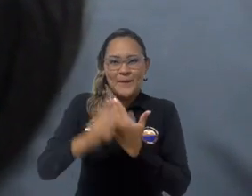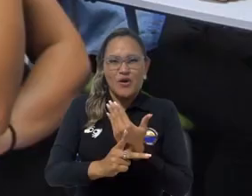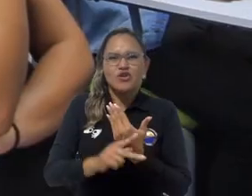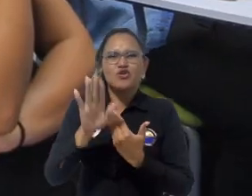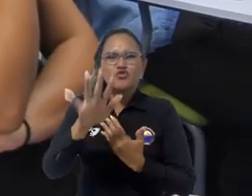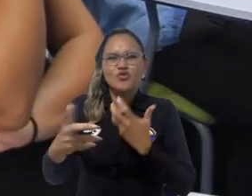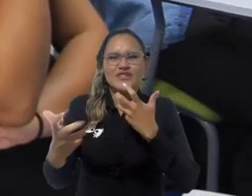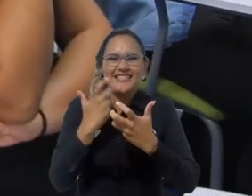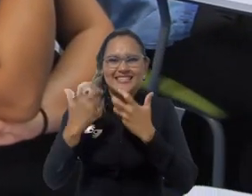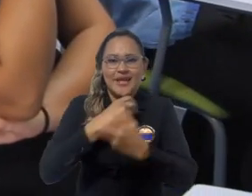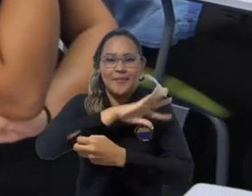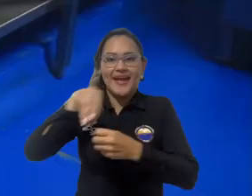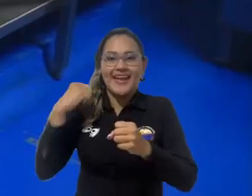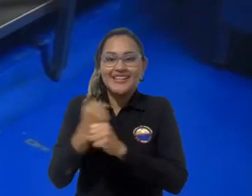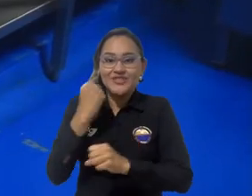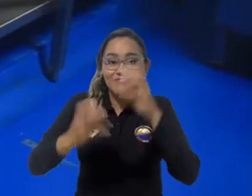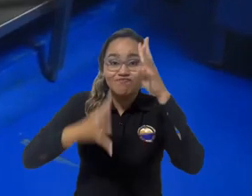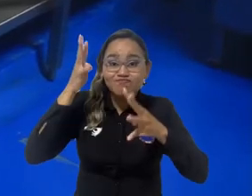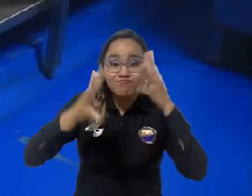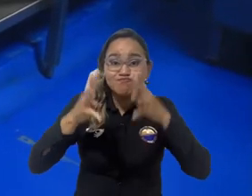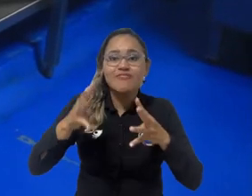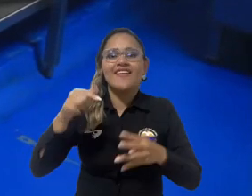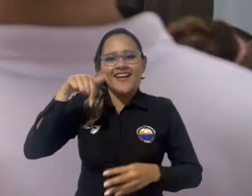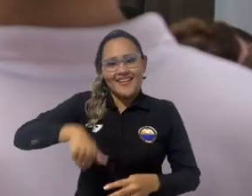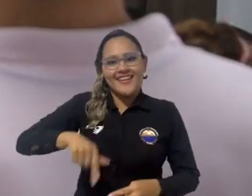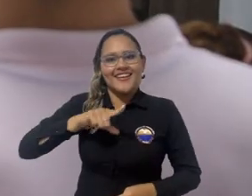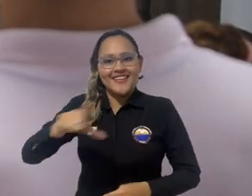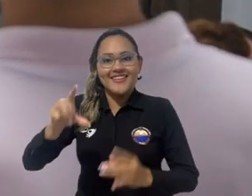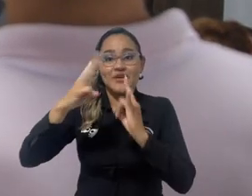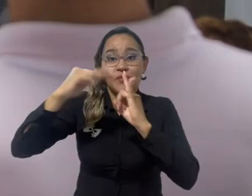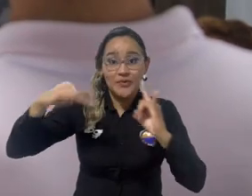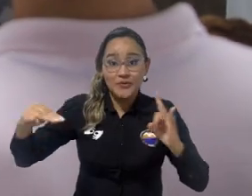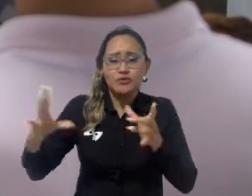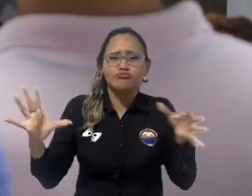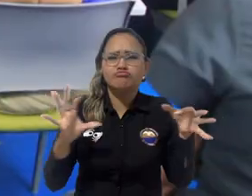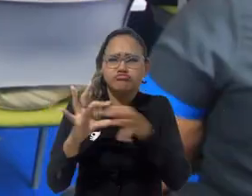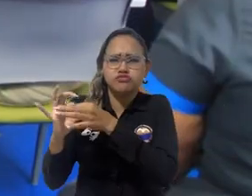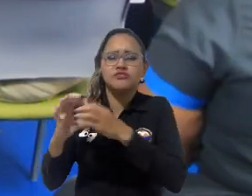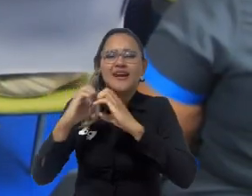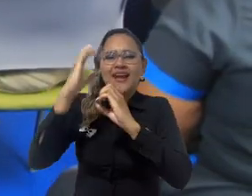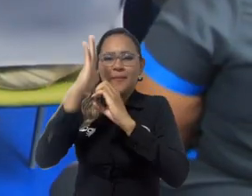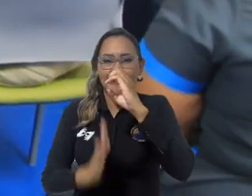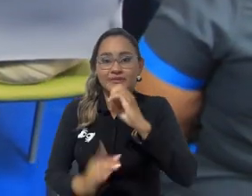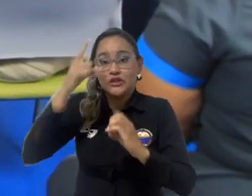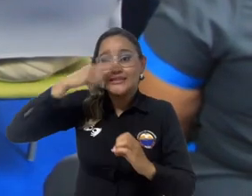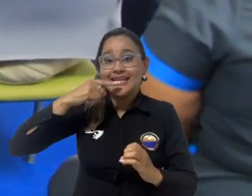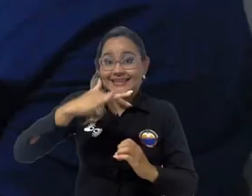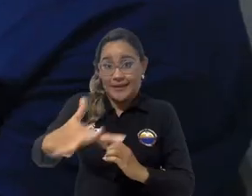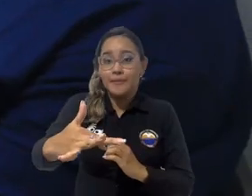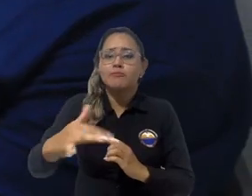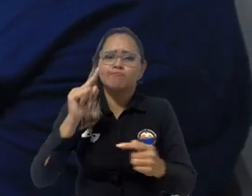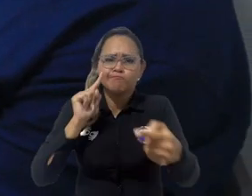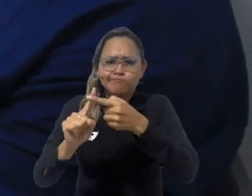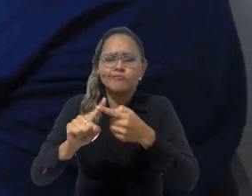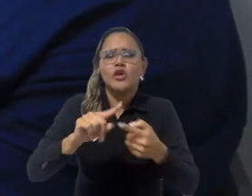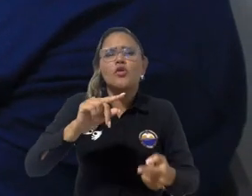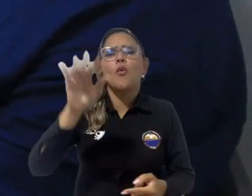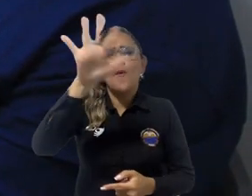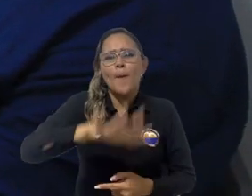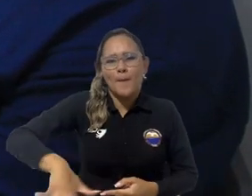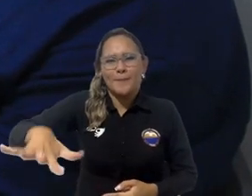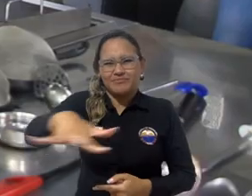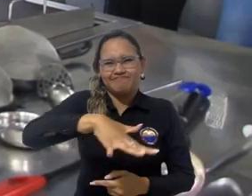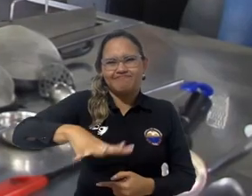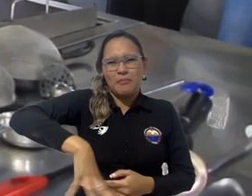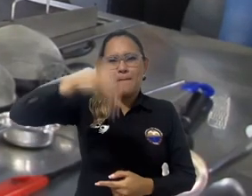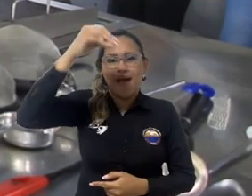En el marco del proyecto Implementación de Sistemas de Gestión de la Innovación que lidera la Universidad del Magdalena en alianza con la Cámara de Comercio de Santa Marta para